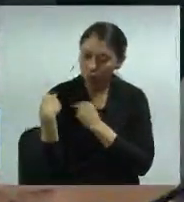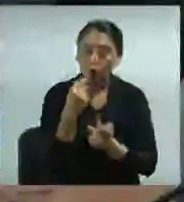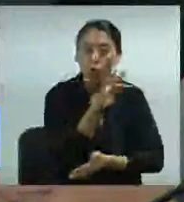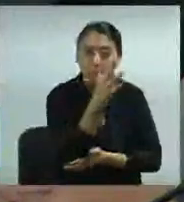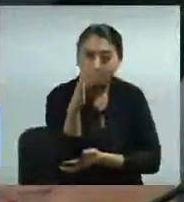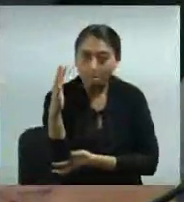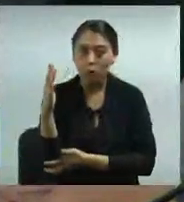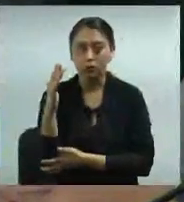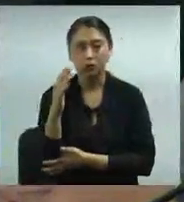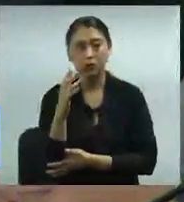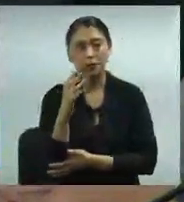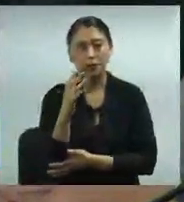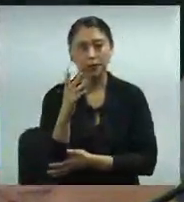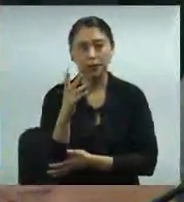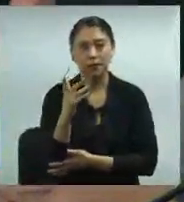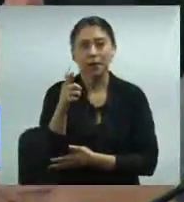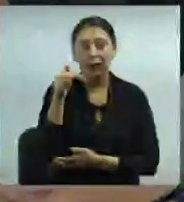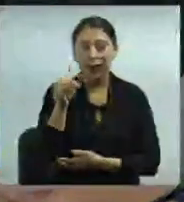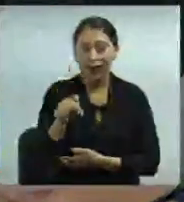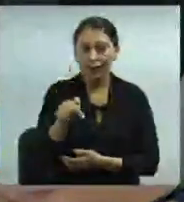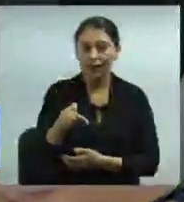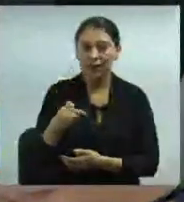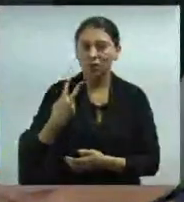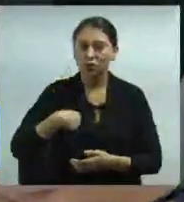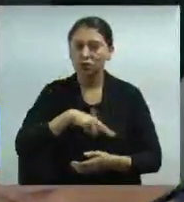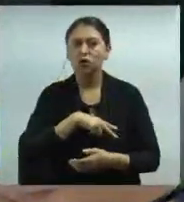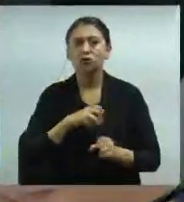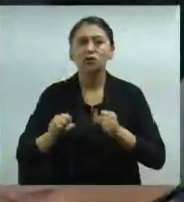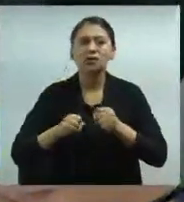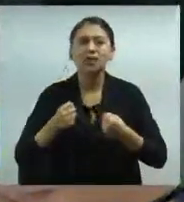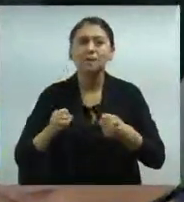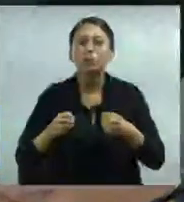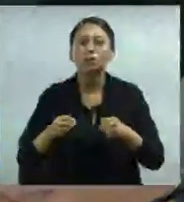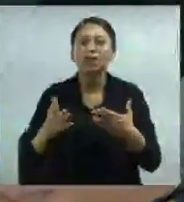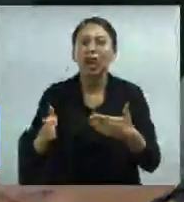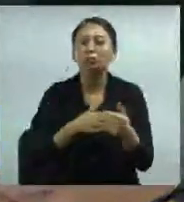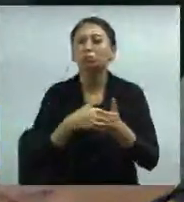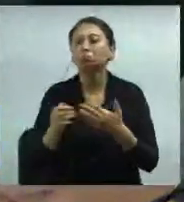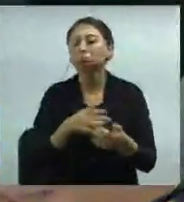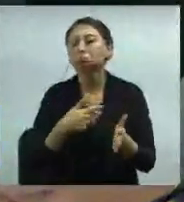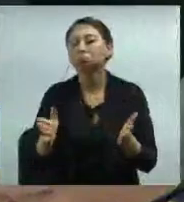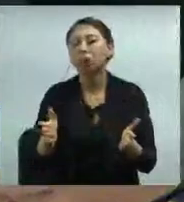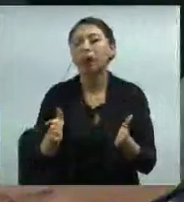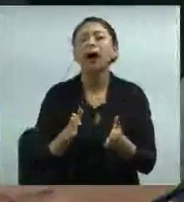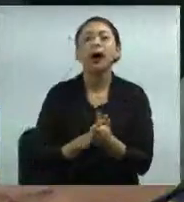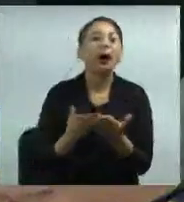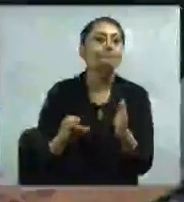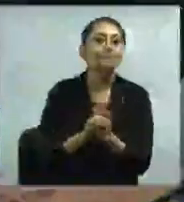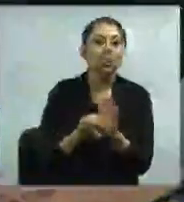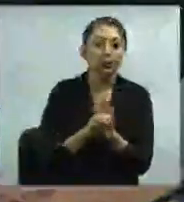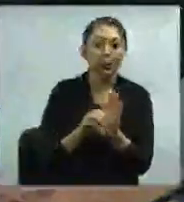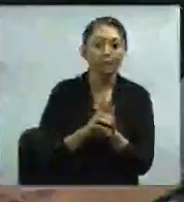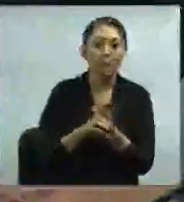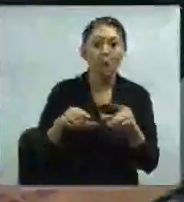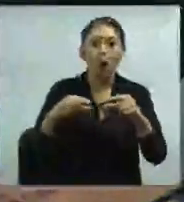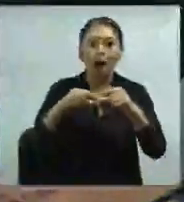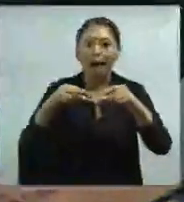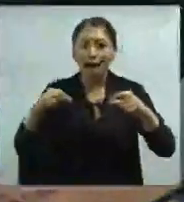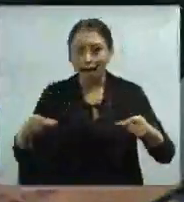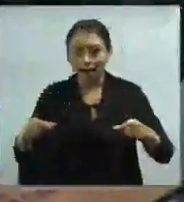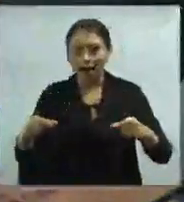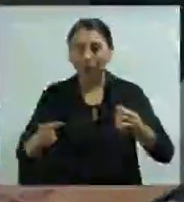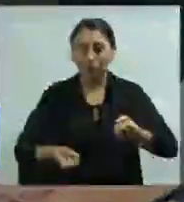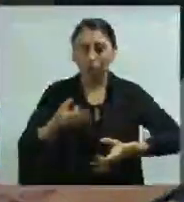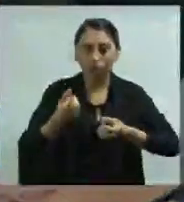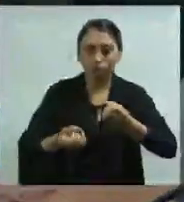bosque. Aquí realmente hacemos lo que queremos, pues. Quemamos la caña, tiramos madurante, maduramos